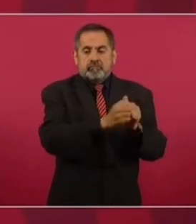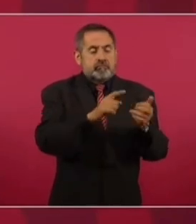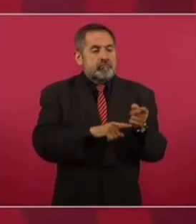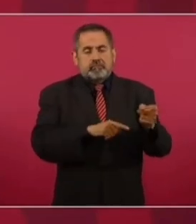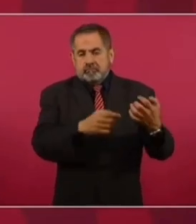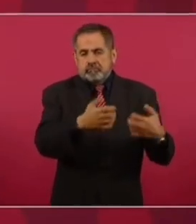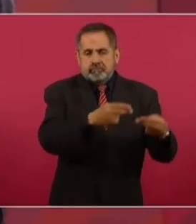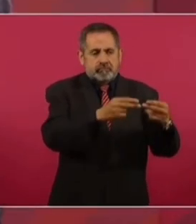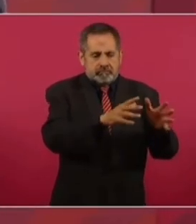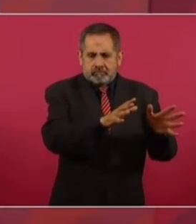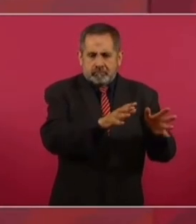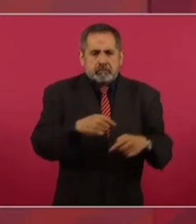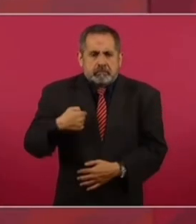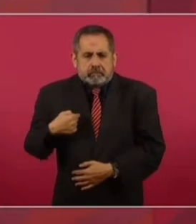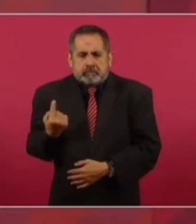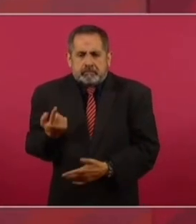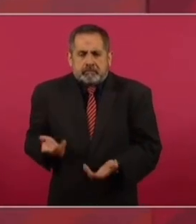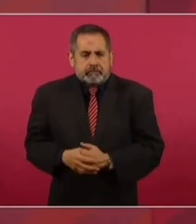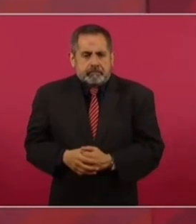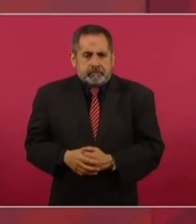comercial. ¿Qué tengo yo que ver?